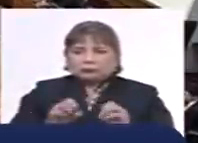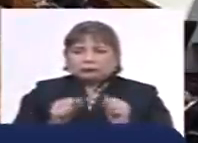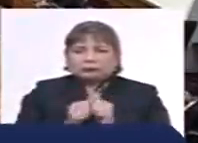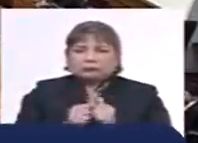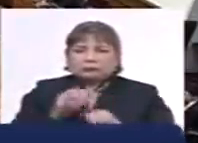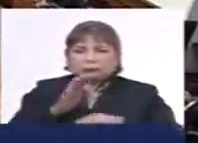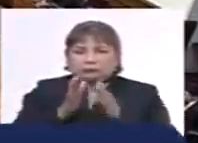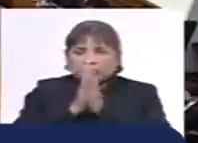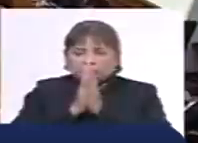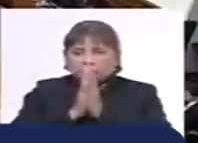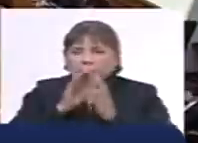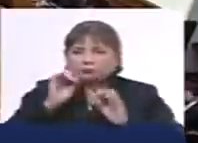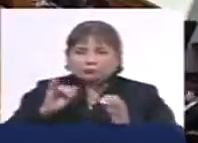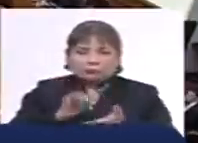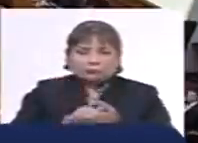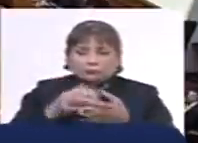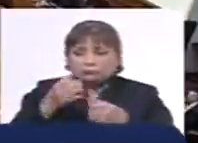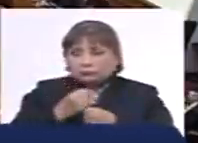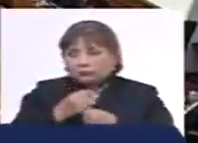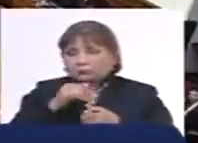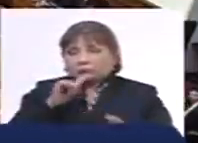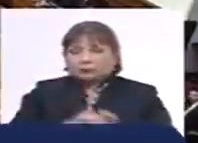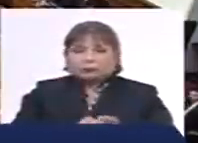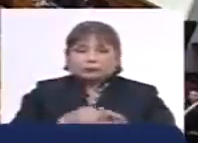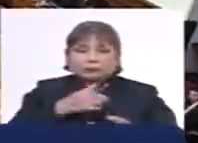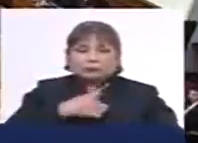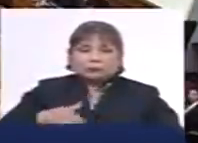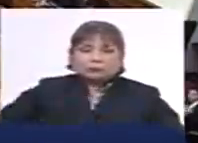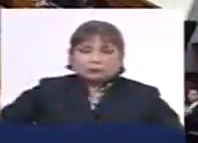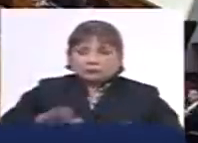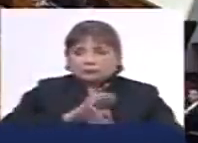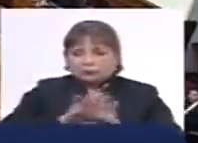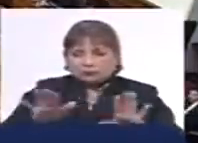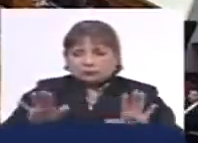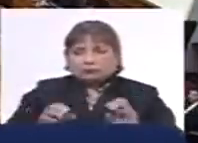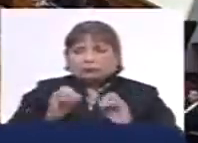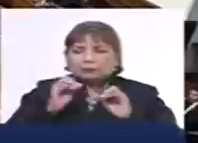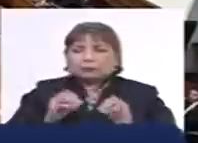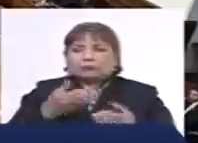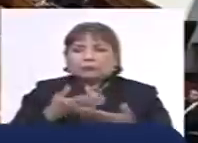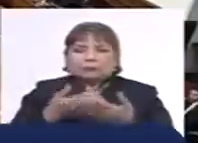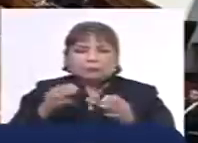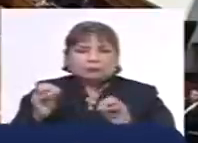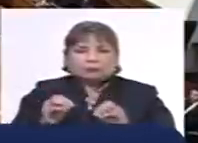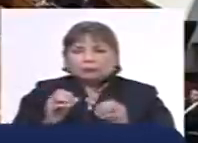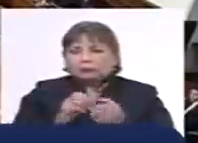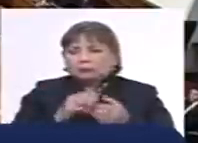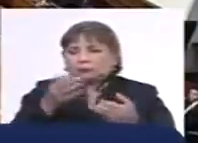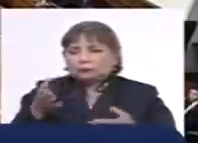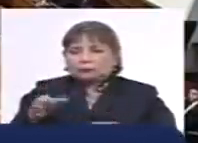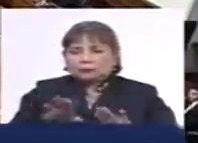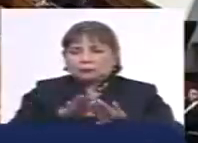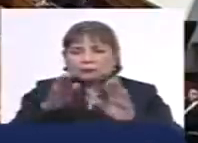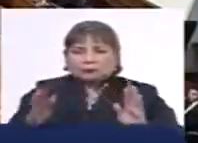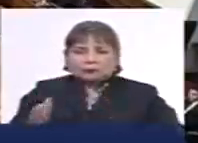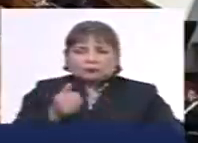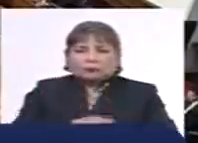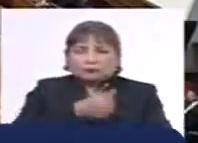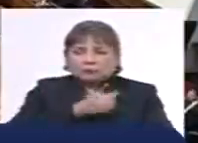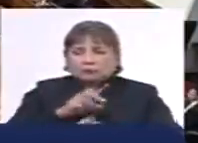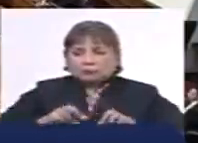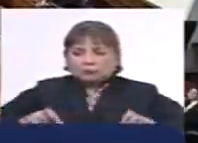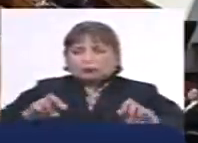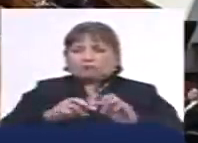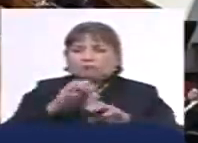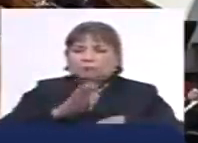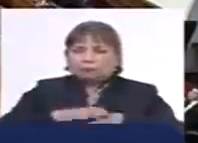su pedido. Si el congresista se allana, el presidente da por concluido el incidente. De lo contrario, la mesa directiva propone al pleno,